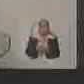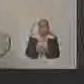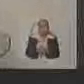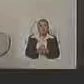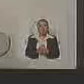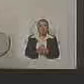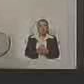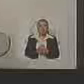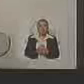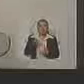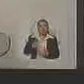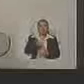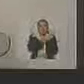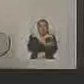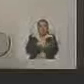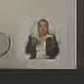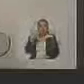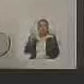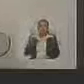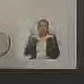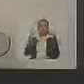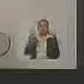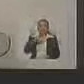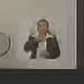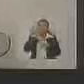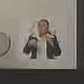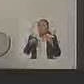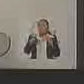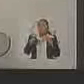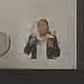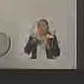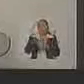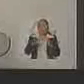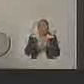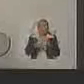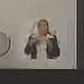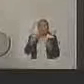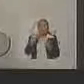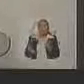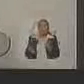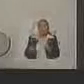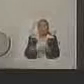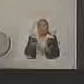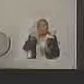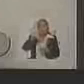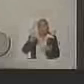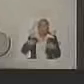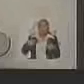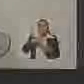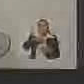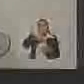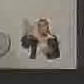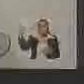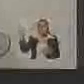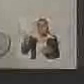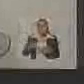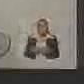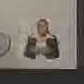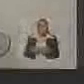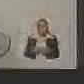foros maravillosos que hay que utilizarlos para apoyo, orientación, esparcimiento y para